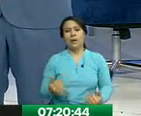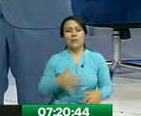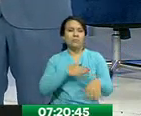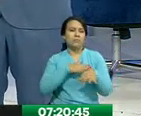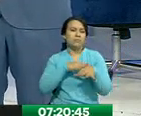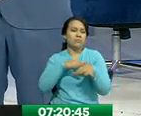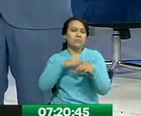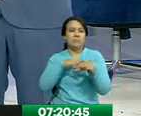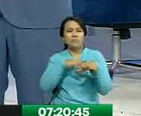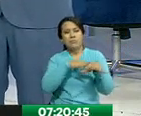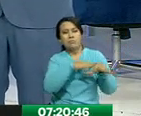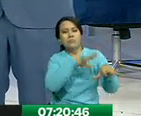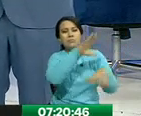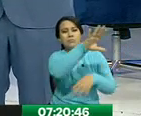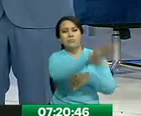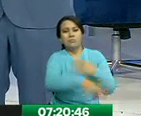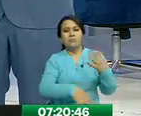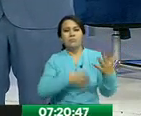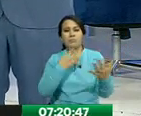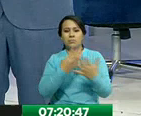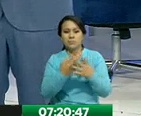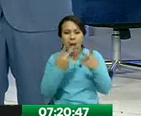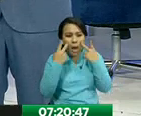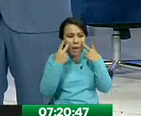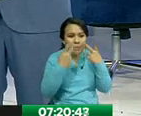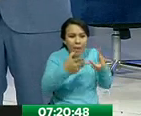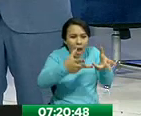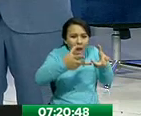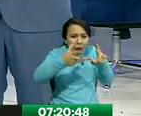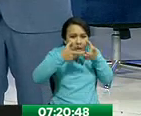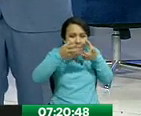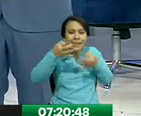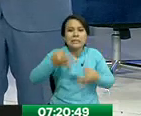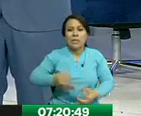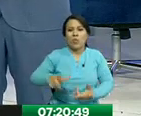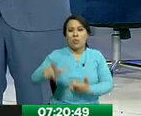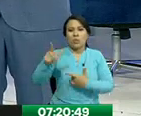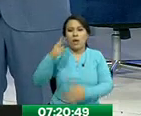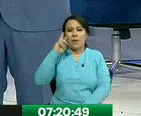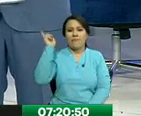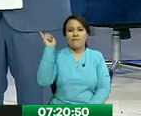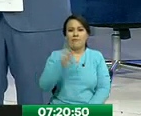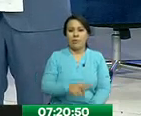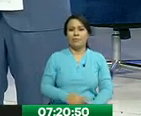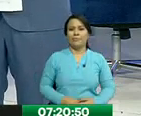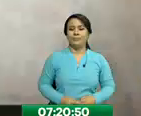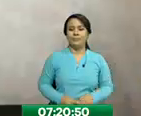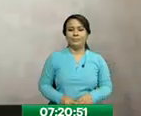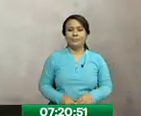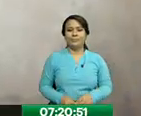la pista de los implicados que fueron captados por las cámaras de seguridad.